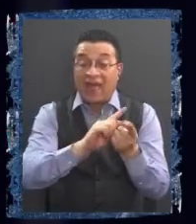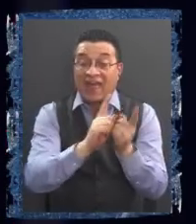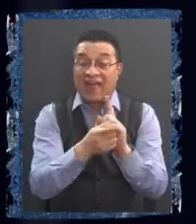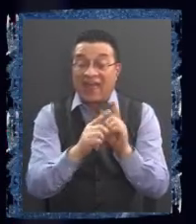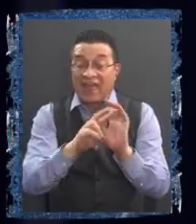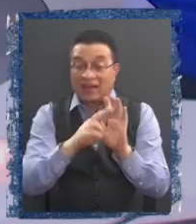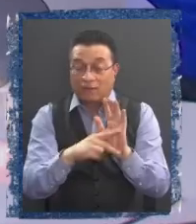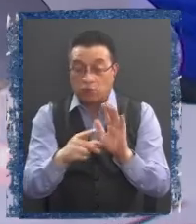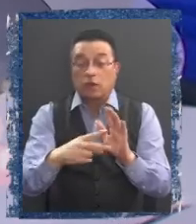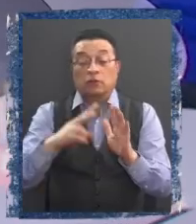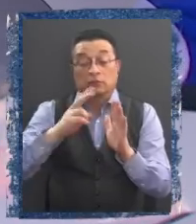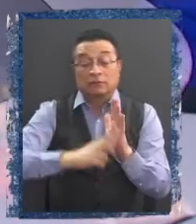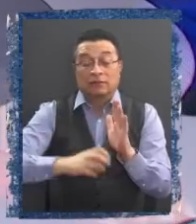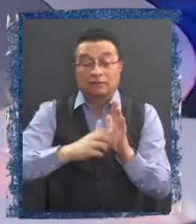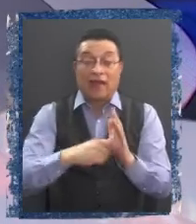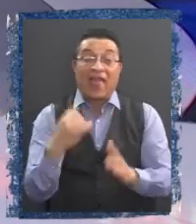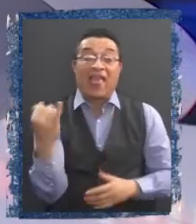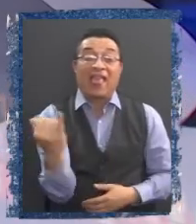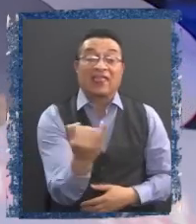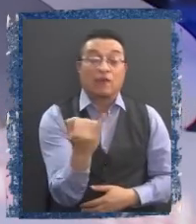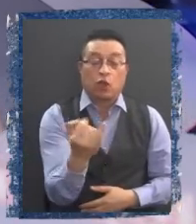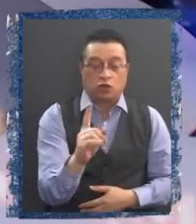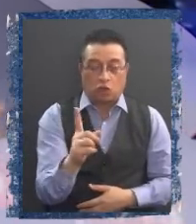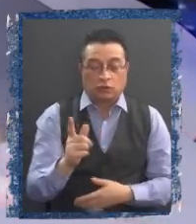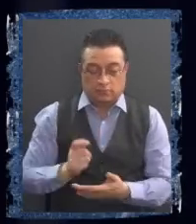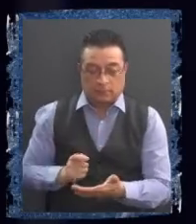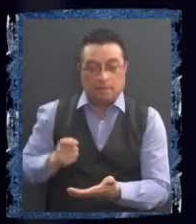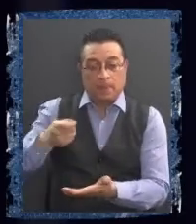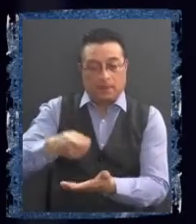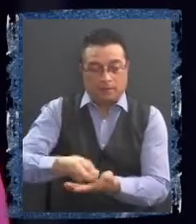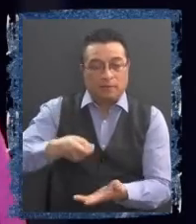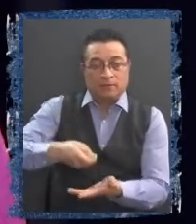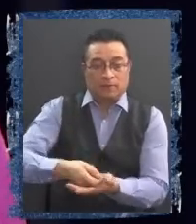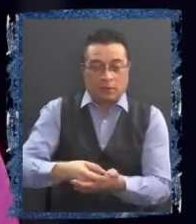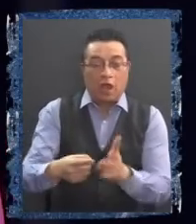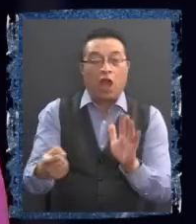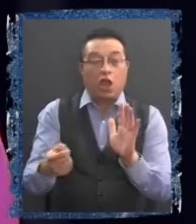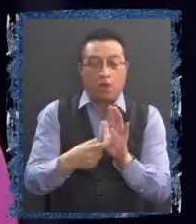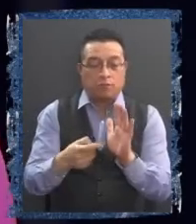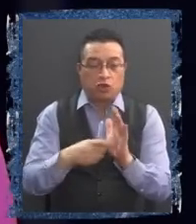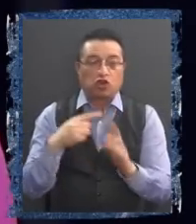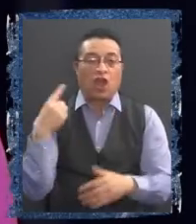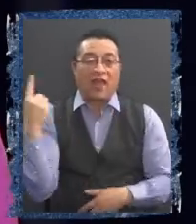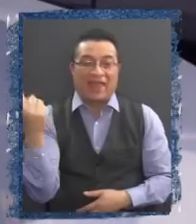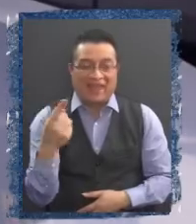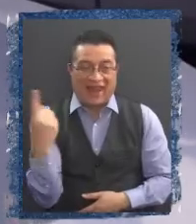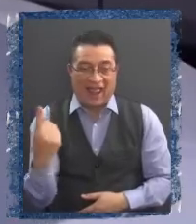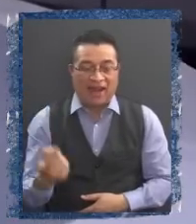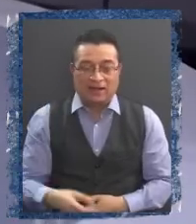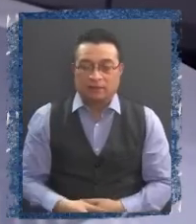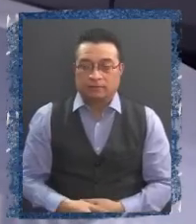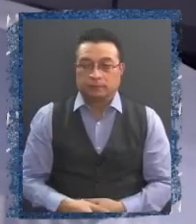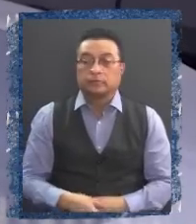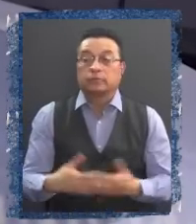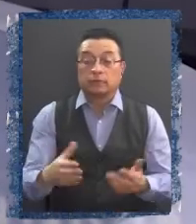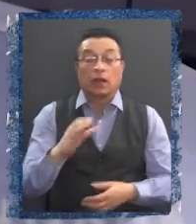la cotización individual, sino que se financie con impuestos generales. Muy bien. Carolina,